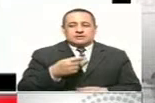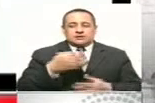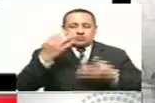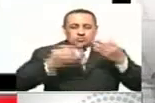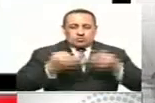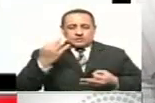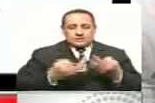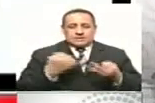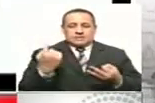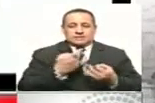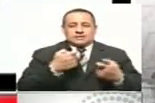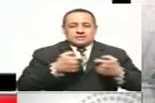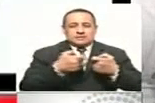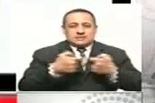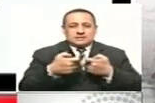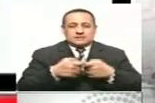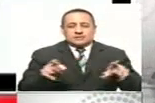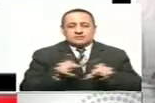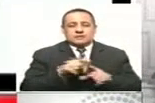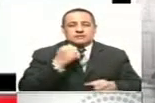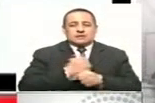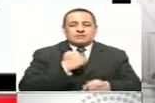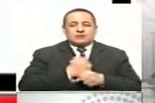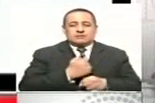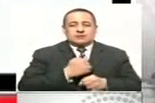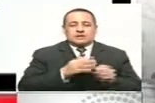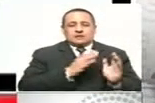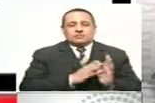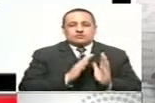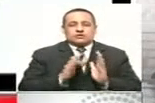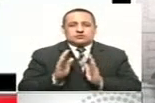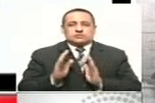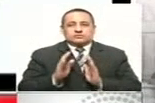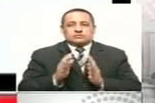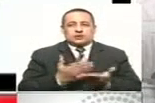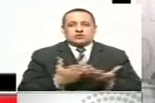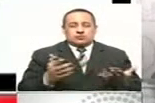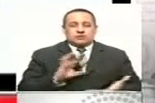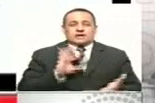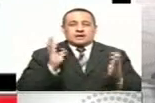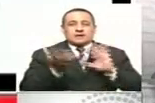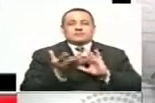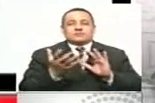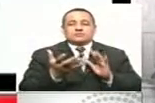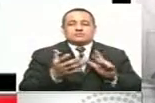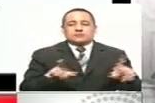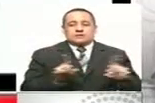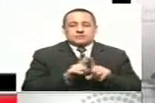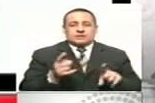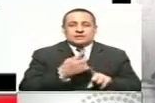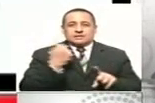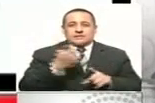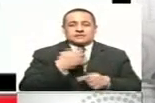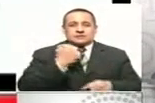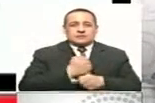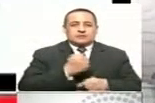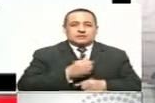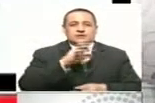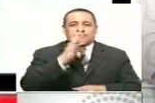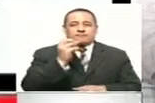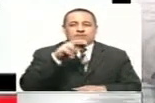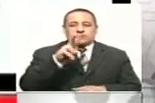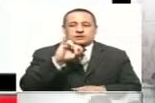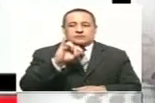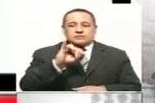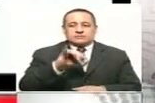cuentas individuales construidas en el proceso de reconstrucción del historial laboral de conavistas,